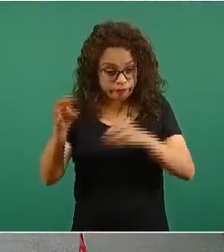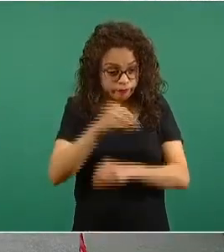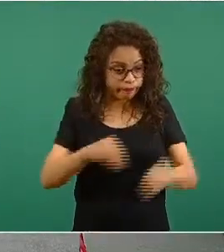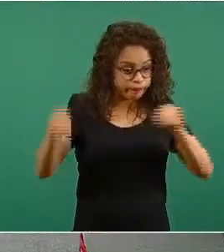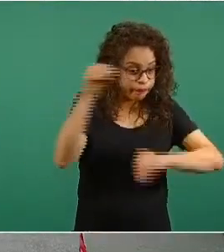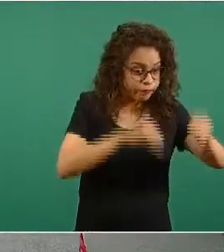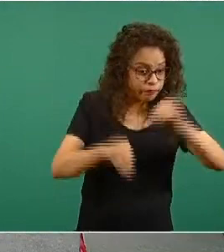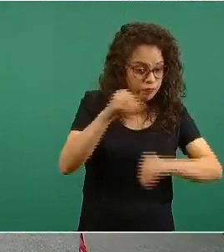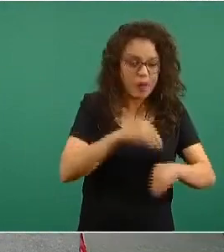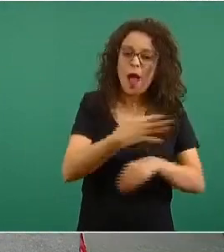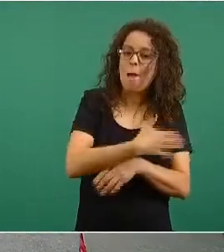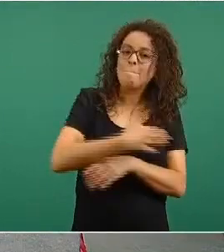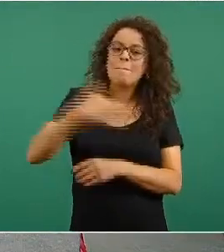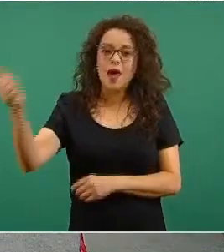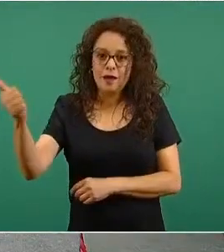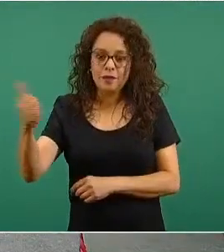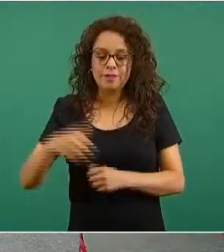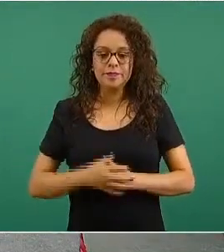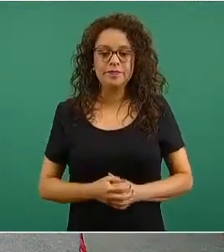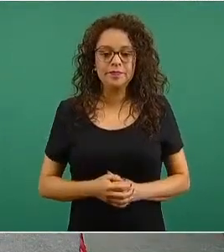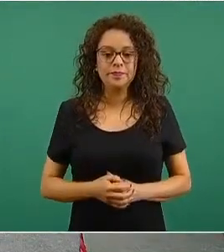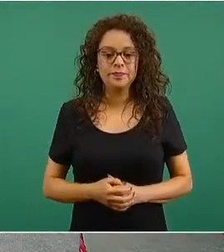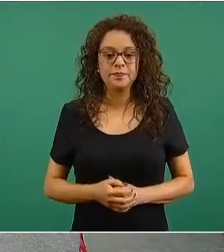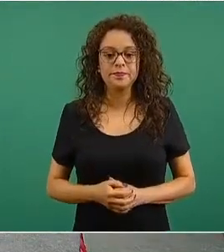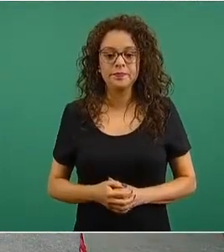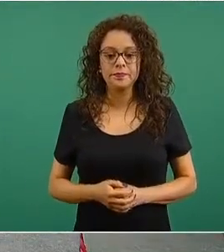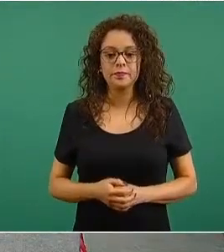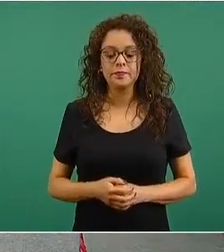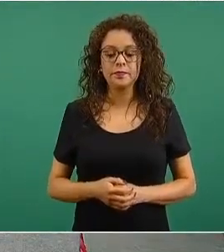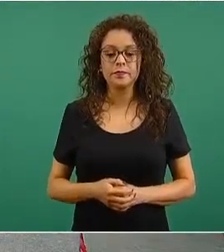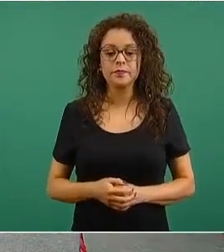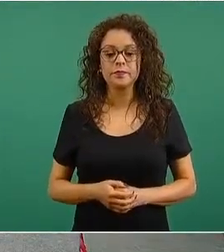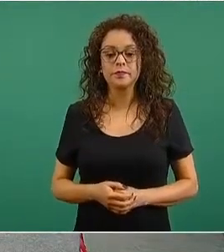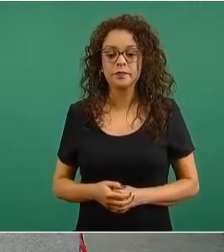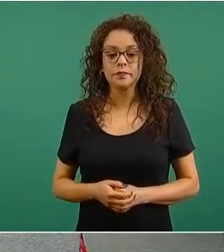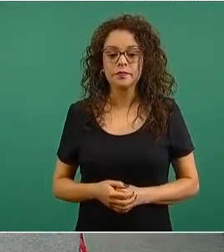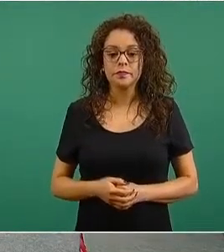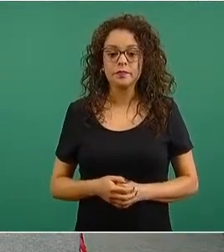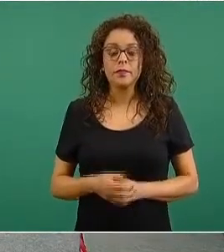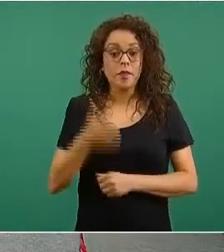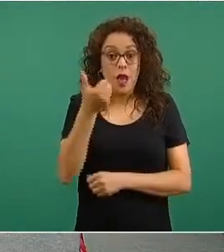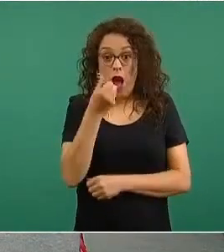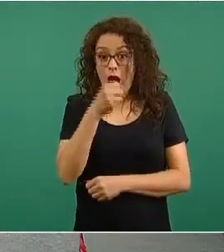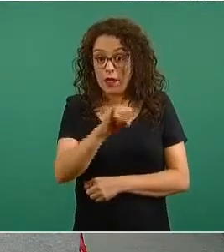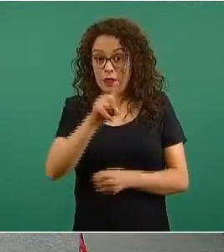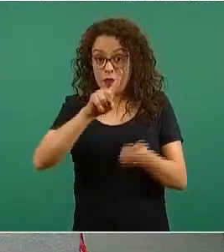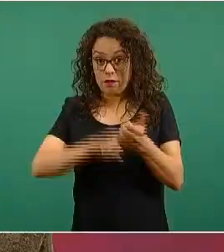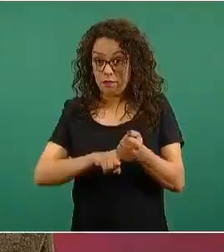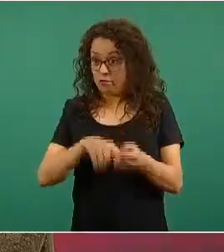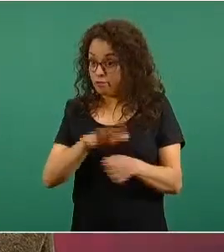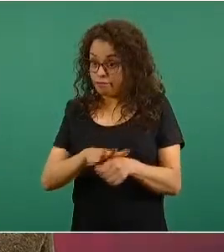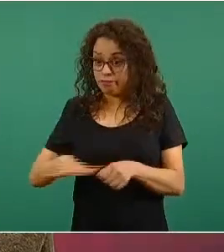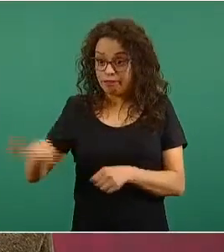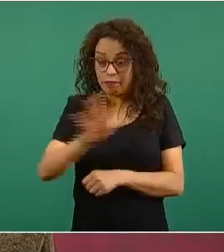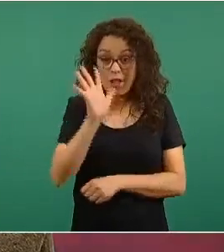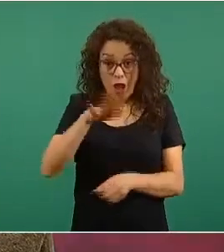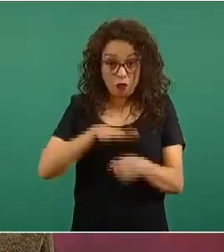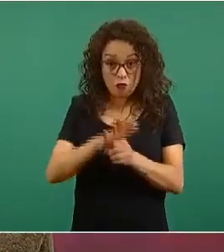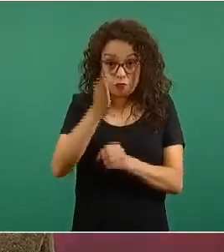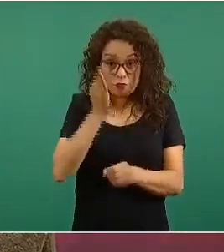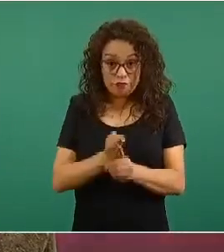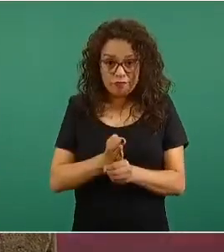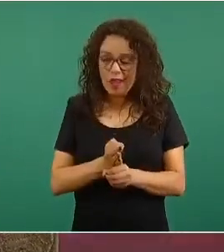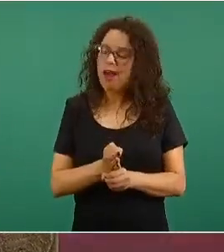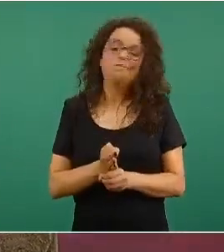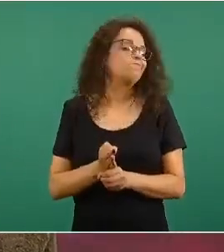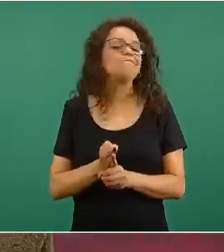Aún en estas condiciones, el aparato del programa de vacunación universal sería insuficiente para un operativo de esta